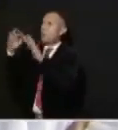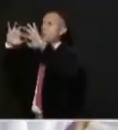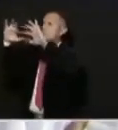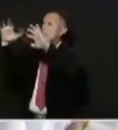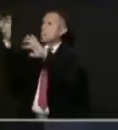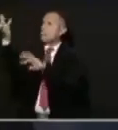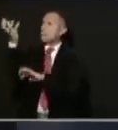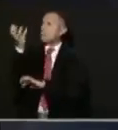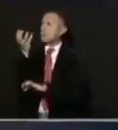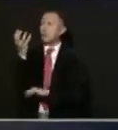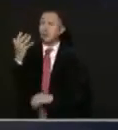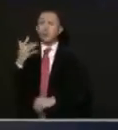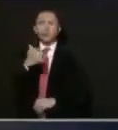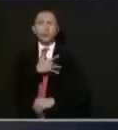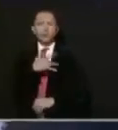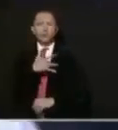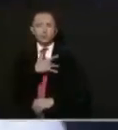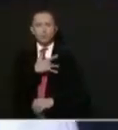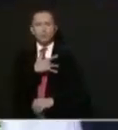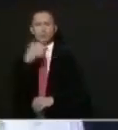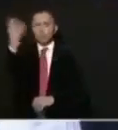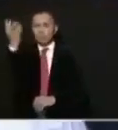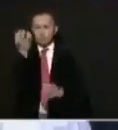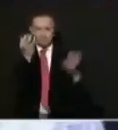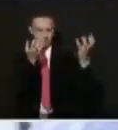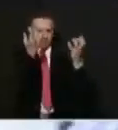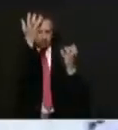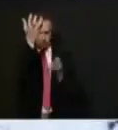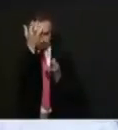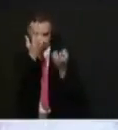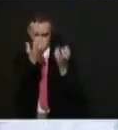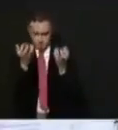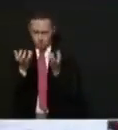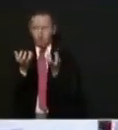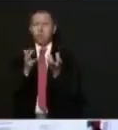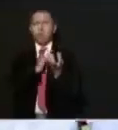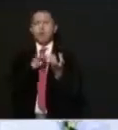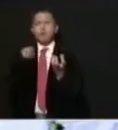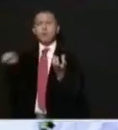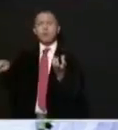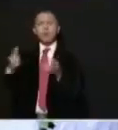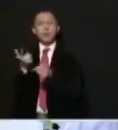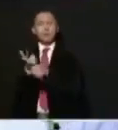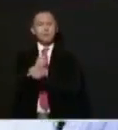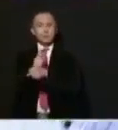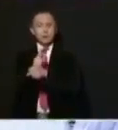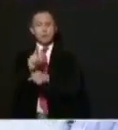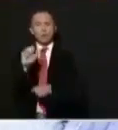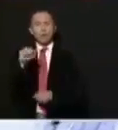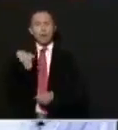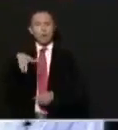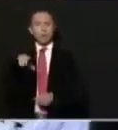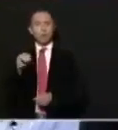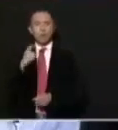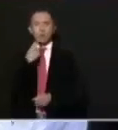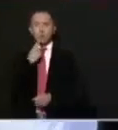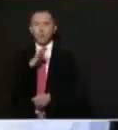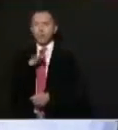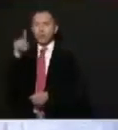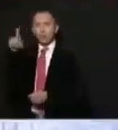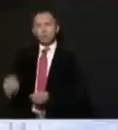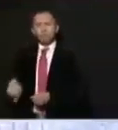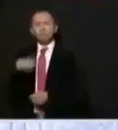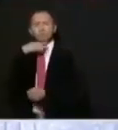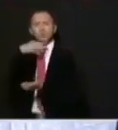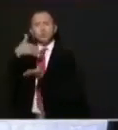que liberen y purifiquen al licenciado Andrés Manuel López Obrador, presidente